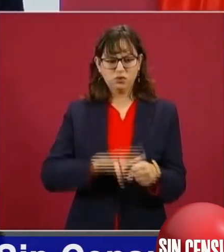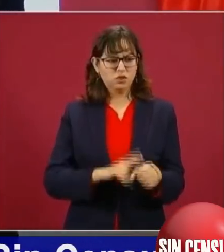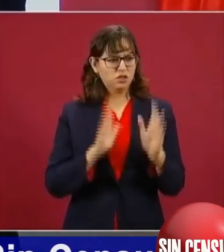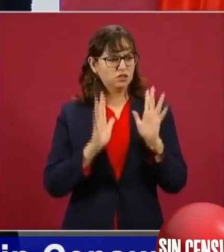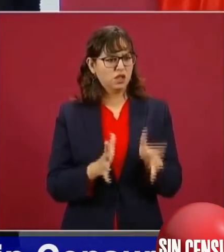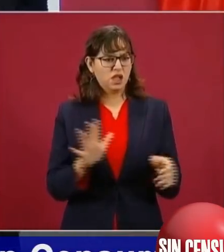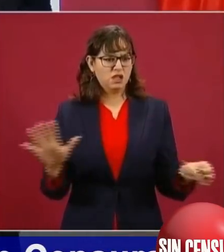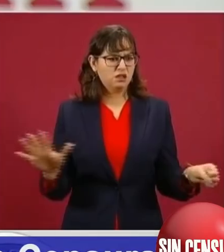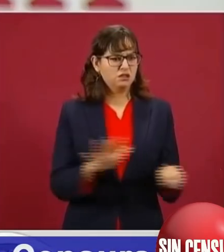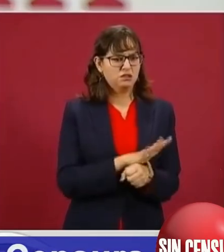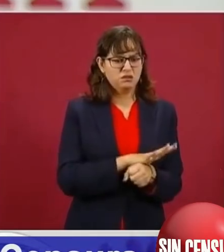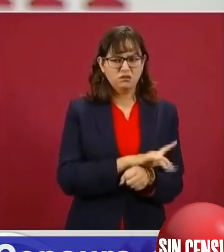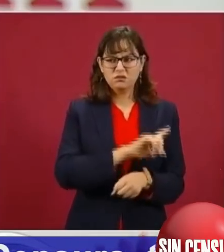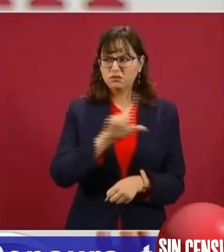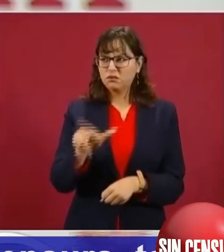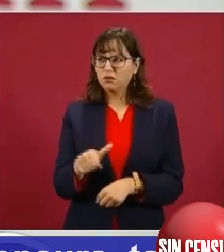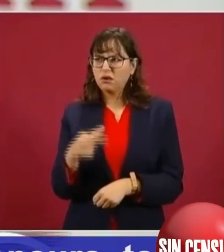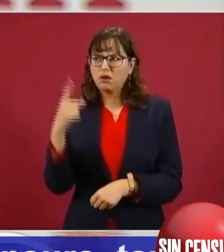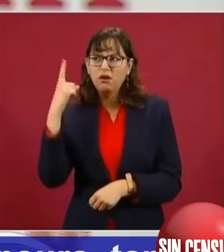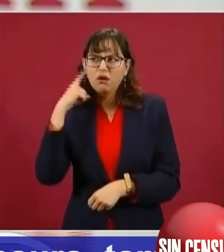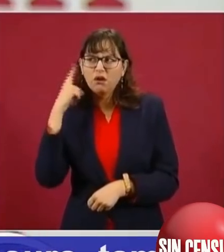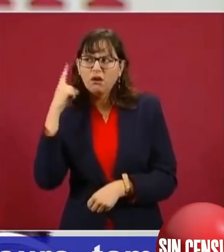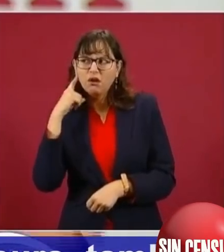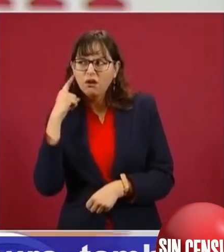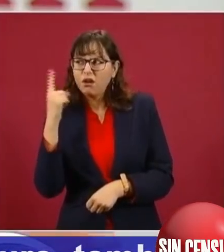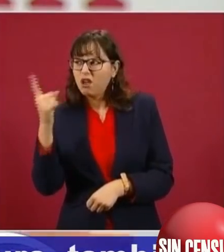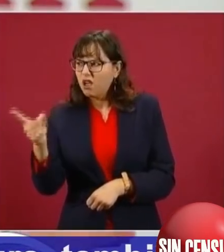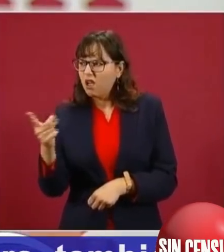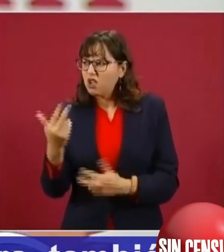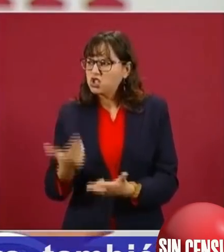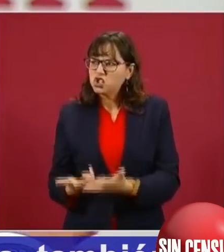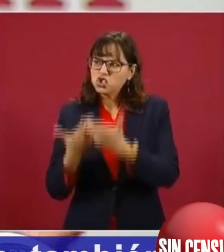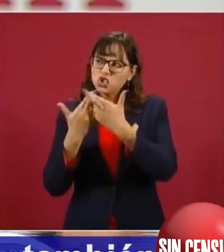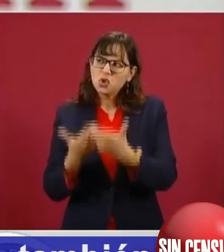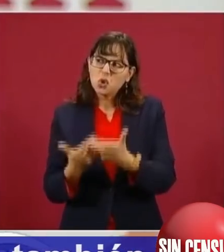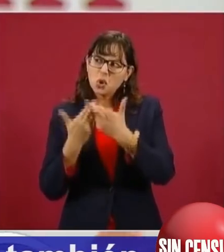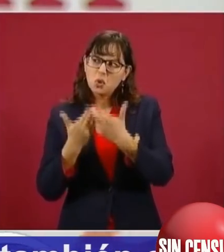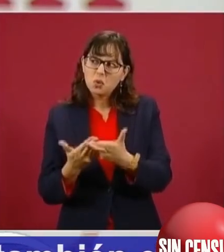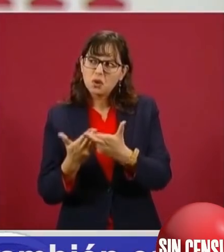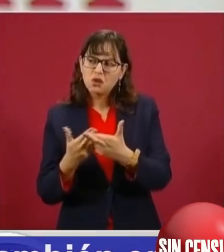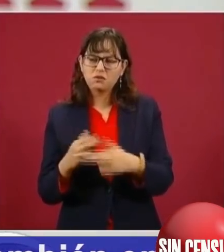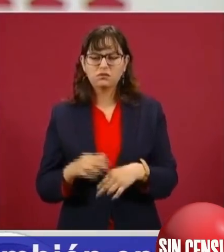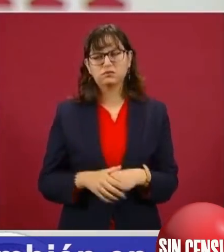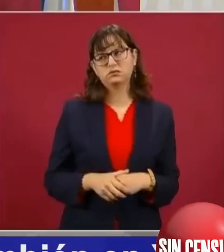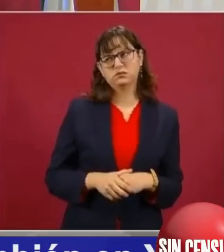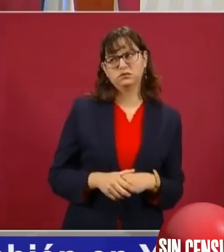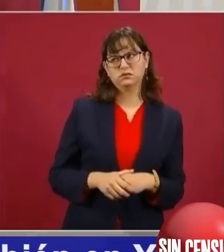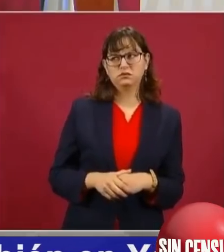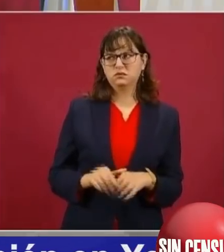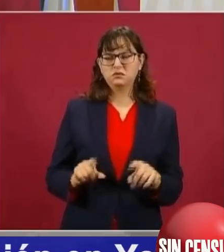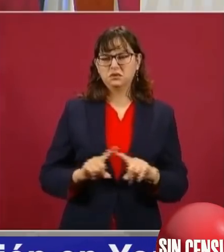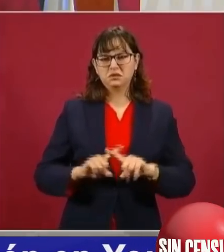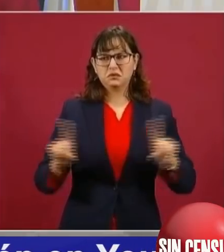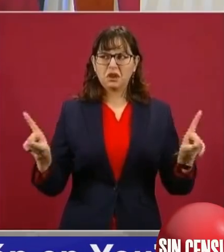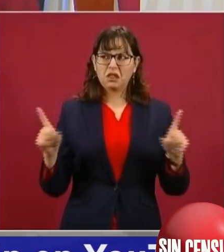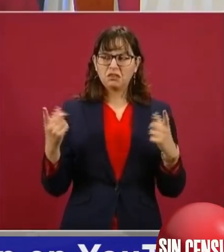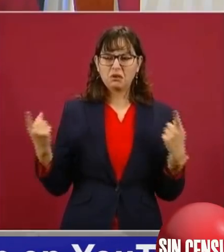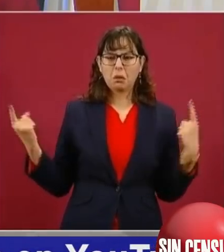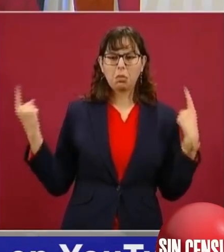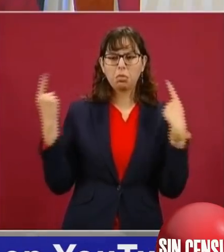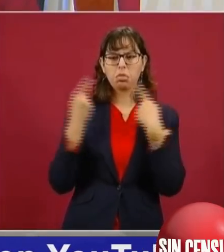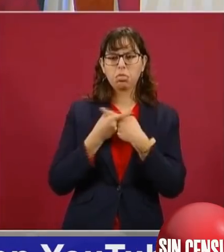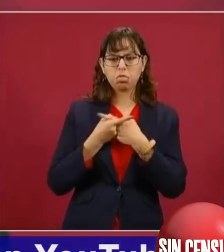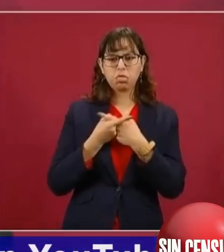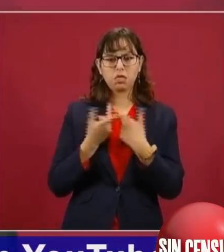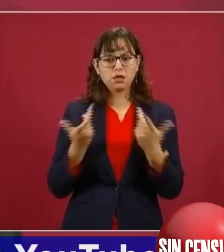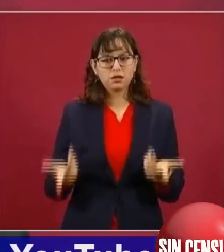el informe aquí y piensan que hay una discrepancia entre lo que ven diariamente, que es un hospital completamente lleno, y que nosotros siempre